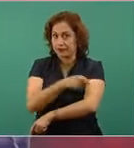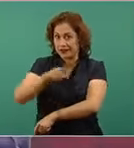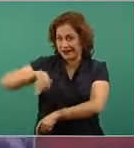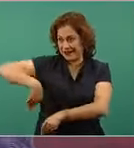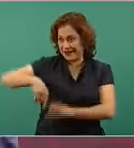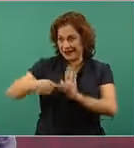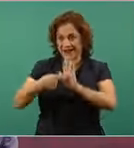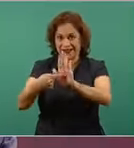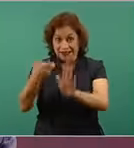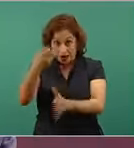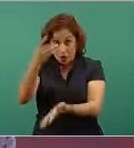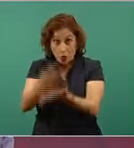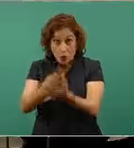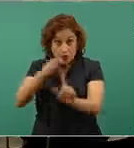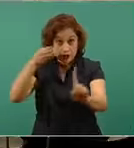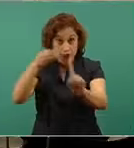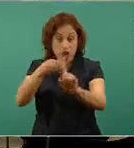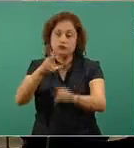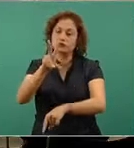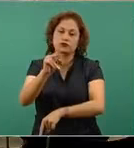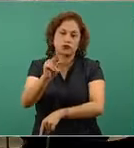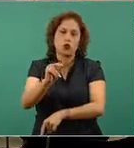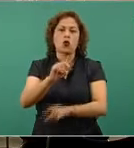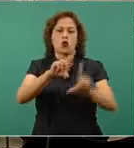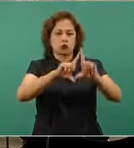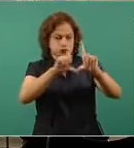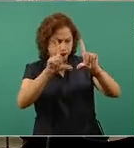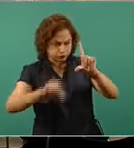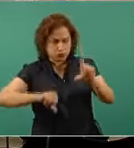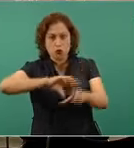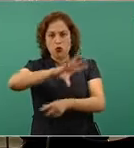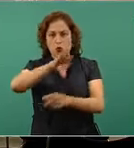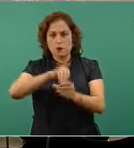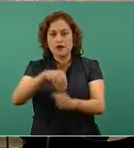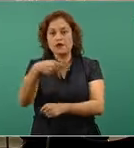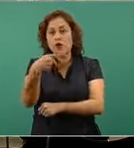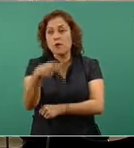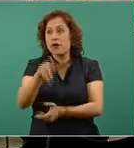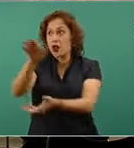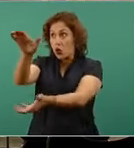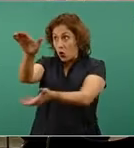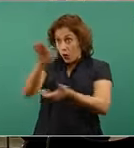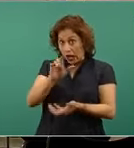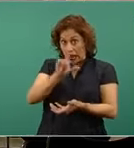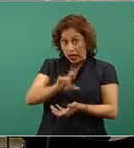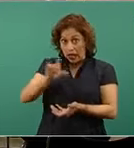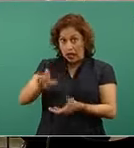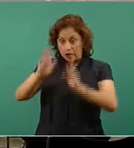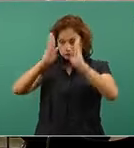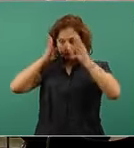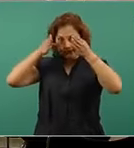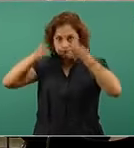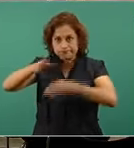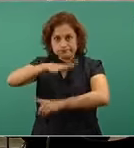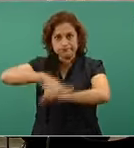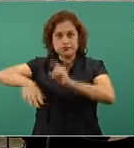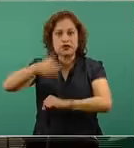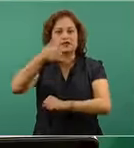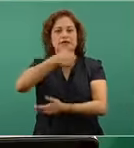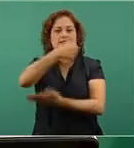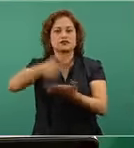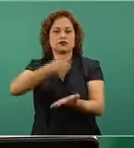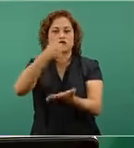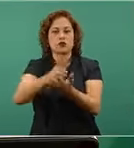32, pero una concentración importante de vacunas va a ocurrir en esta zona megalopolitana,